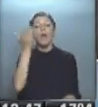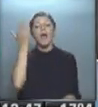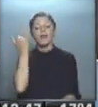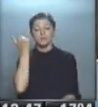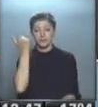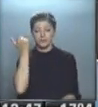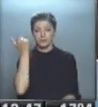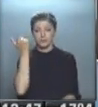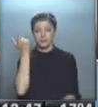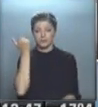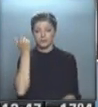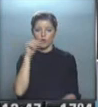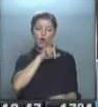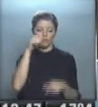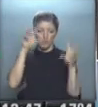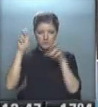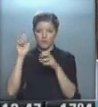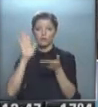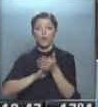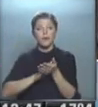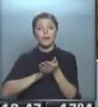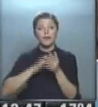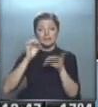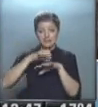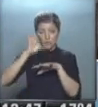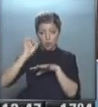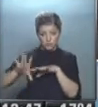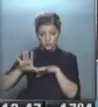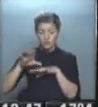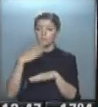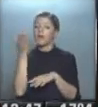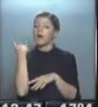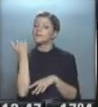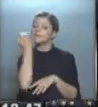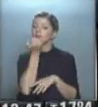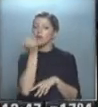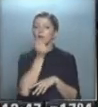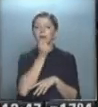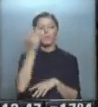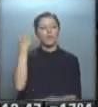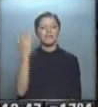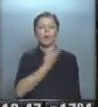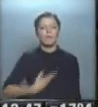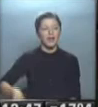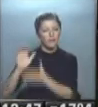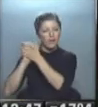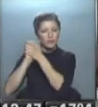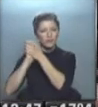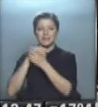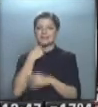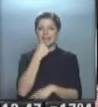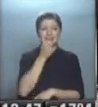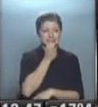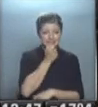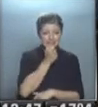ejemplo, otro tema, el divorcio. Yo me acuerdo que se planteaba, por ejemplo, cuando en la época de Alfonsín, que si se aceptaba el divorcio se iba a ir todo el